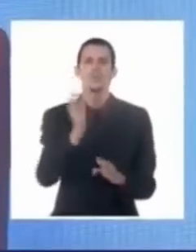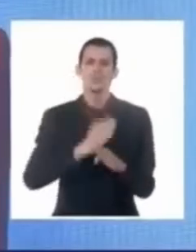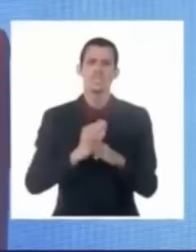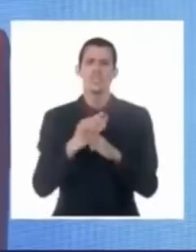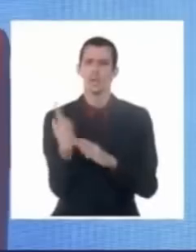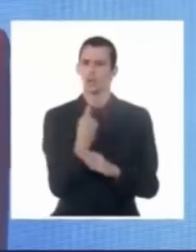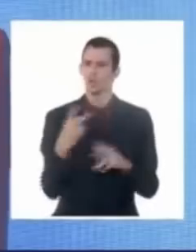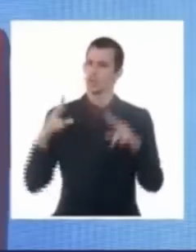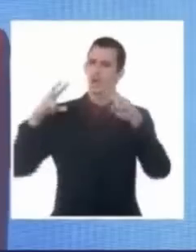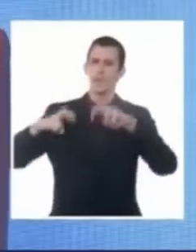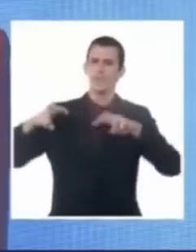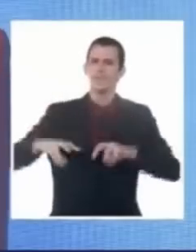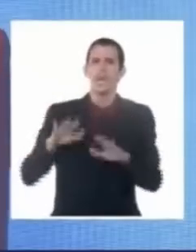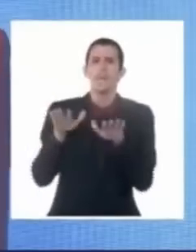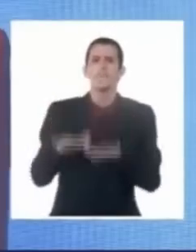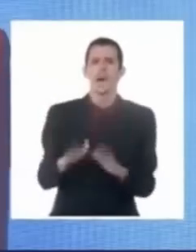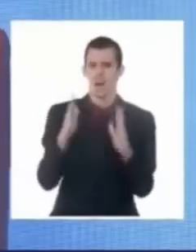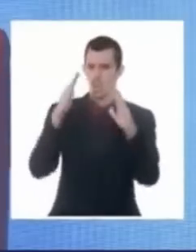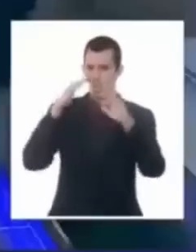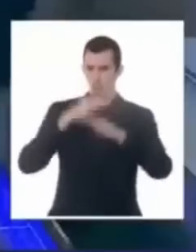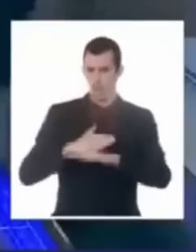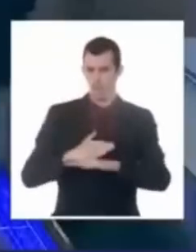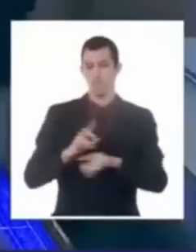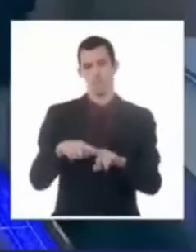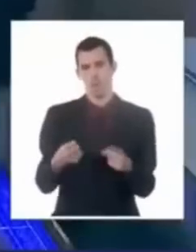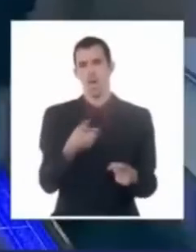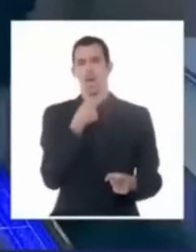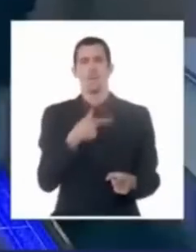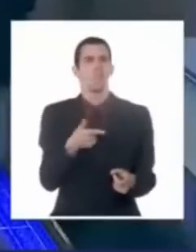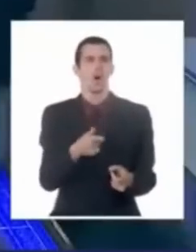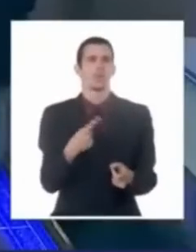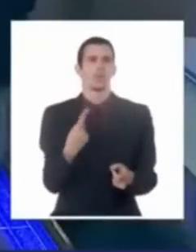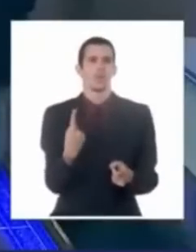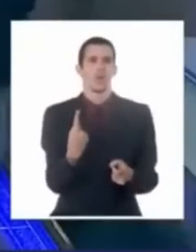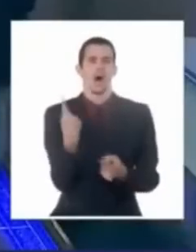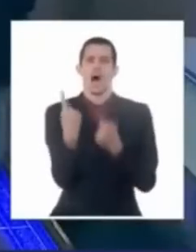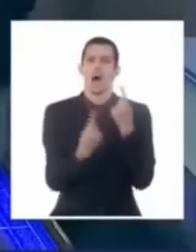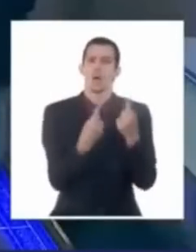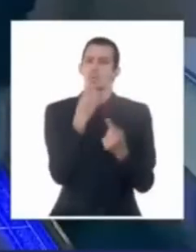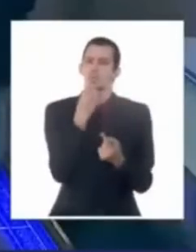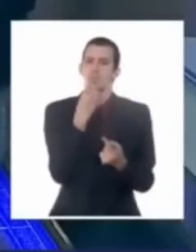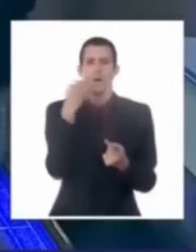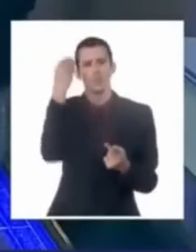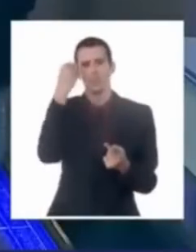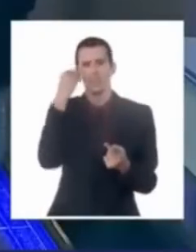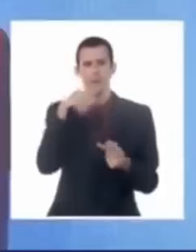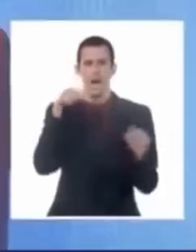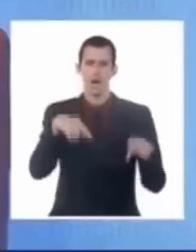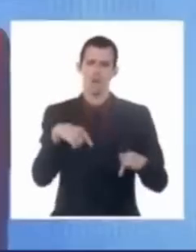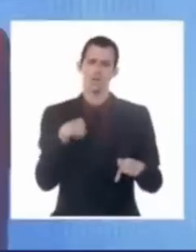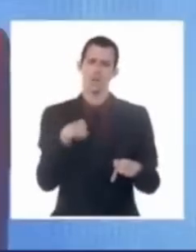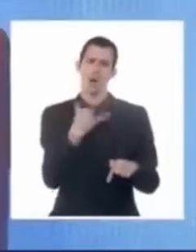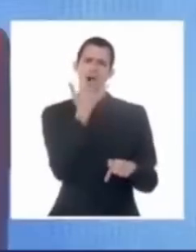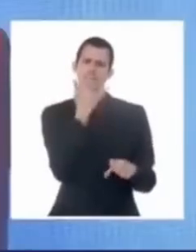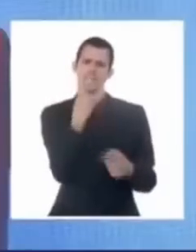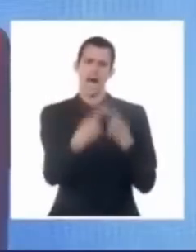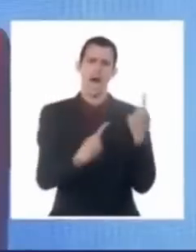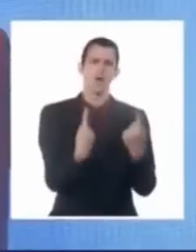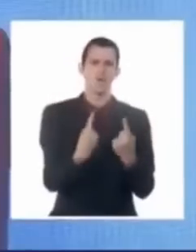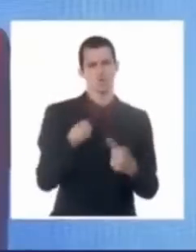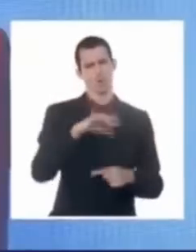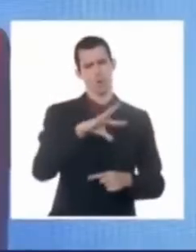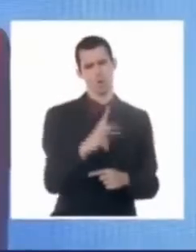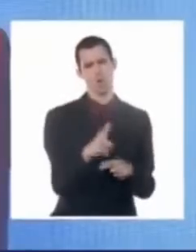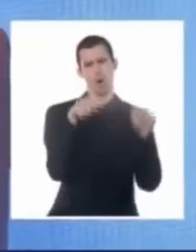de estos hechos no prescriben Humberto en cualquier momento en cualquier momento la continuidad es constante están arriba de la mesa de los miembros del ministerio interior de